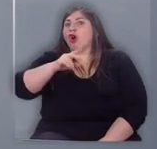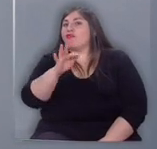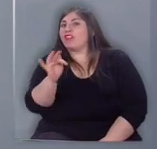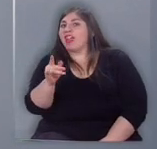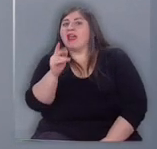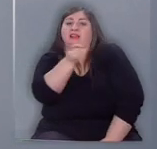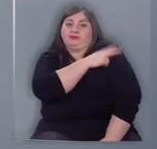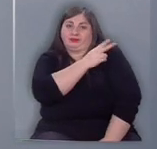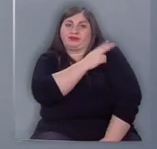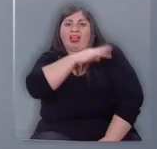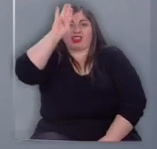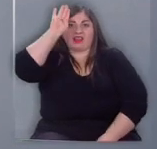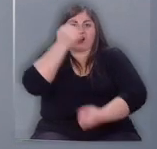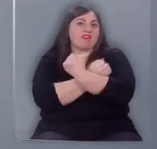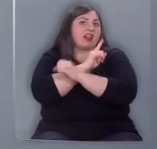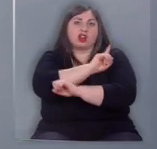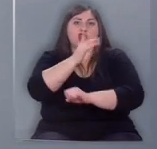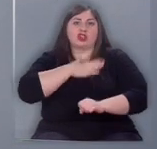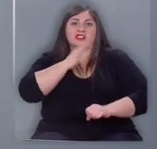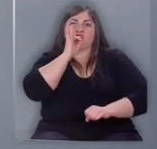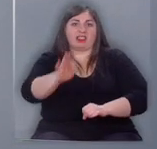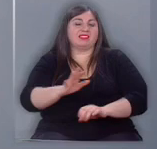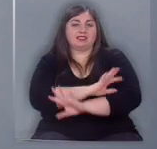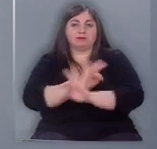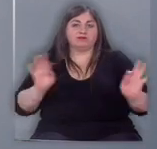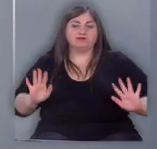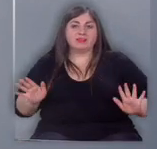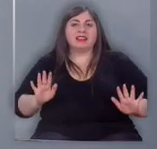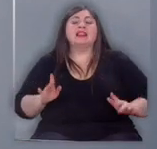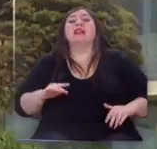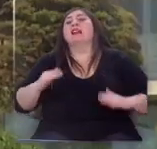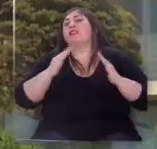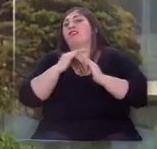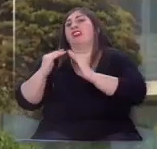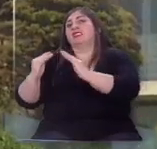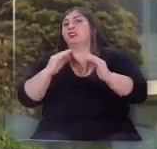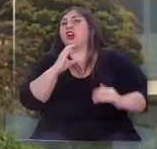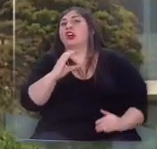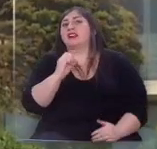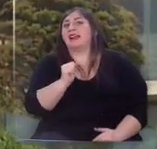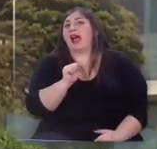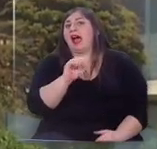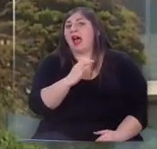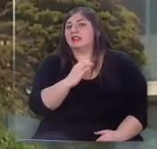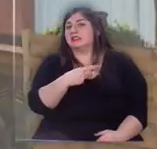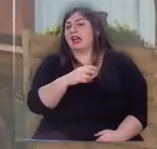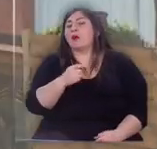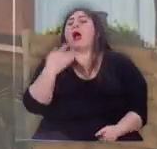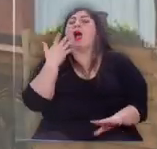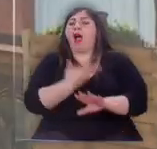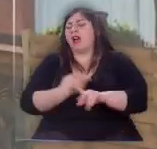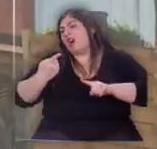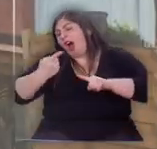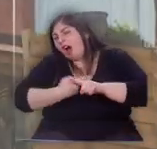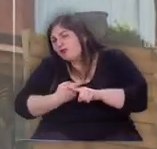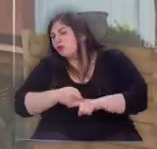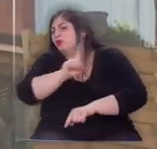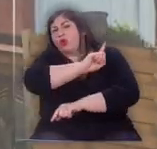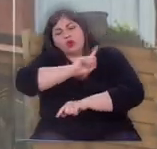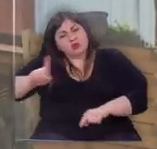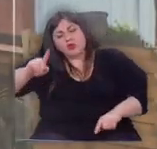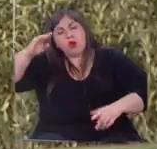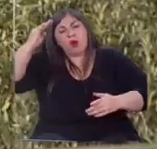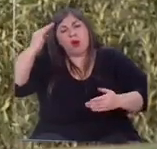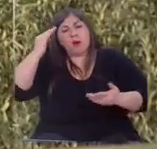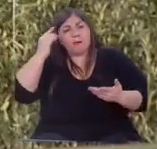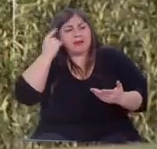Carabineros tampoco quiso dar una respuesta en cámara. Los vecinos de Cachagua dicen que hay un abuso y poca consideración con